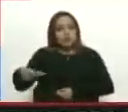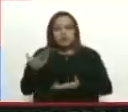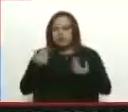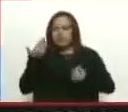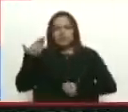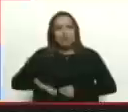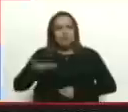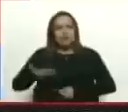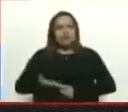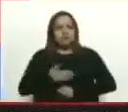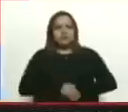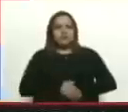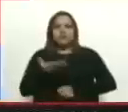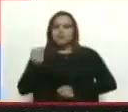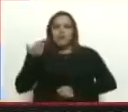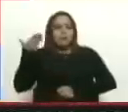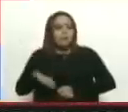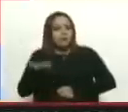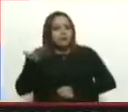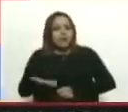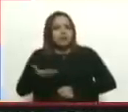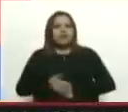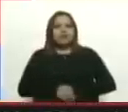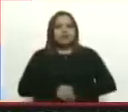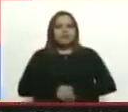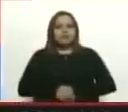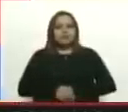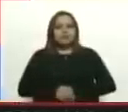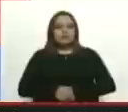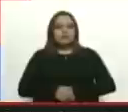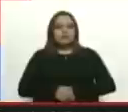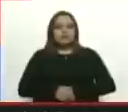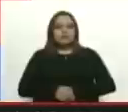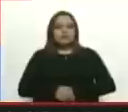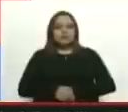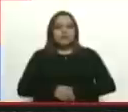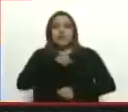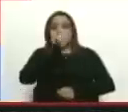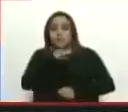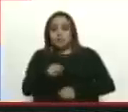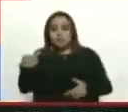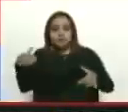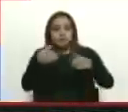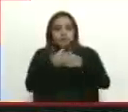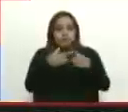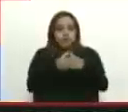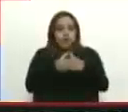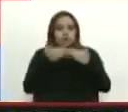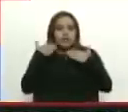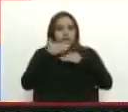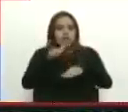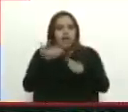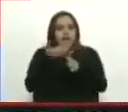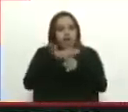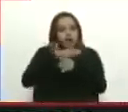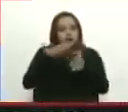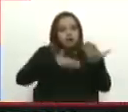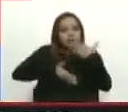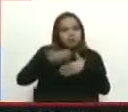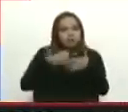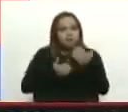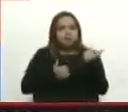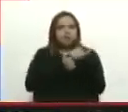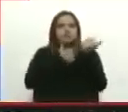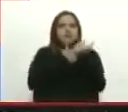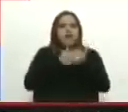importante. Muy, pero muy importante. Importantísima esa visita de ese grupo de alto nivel de cooperación